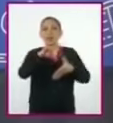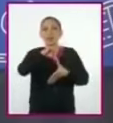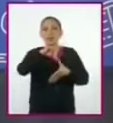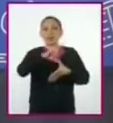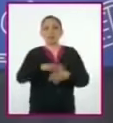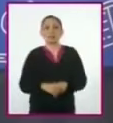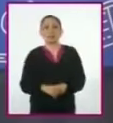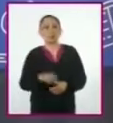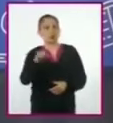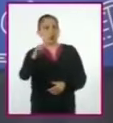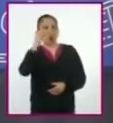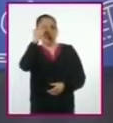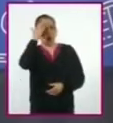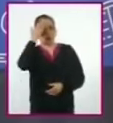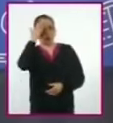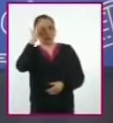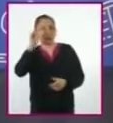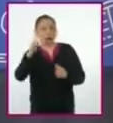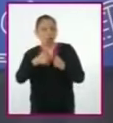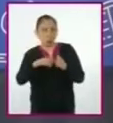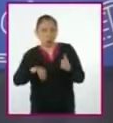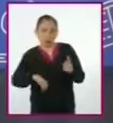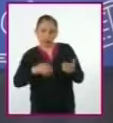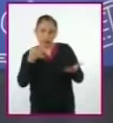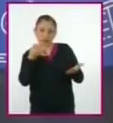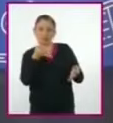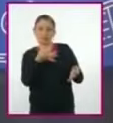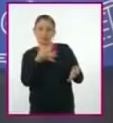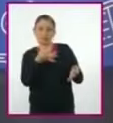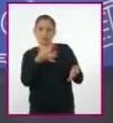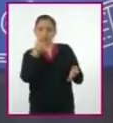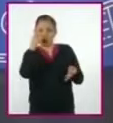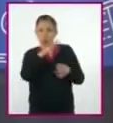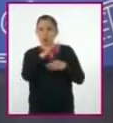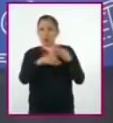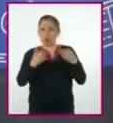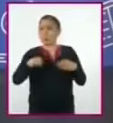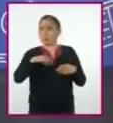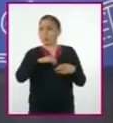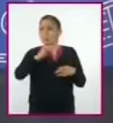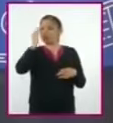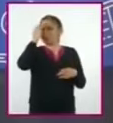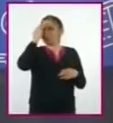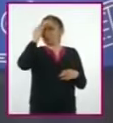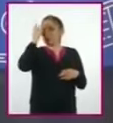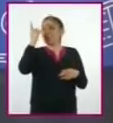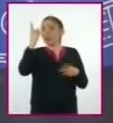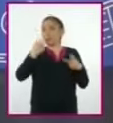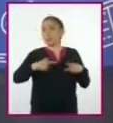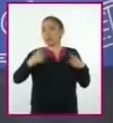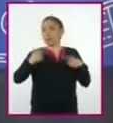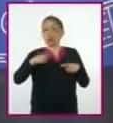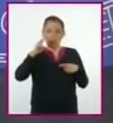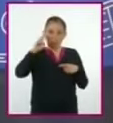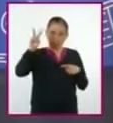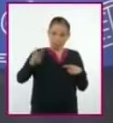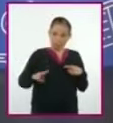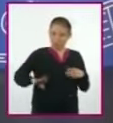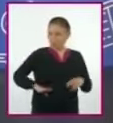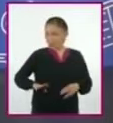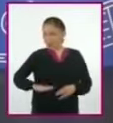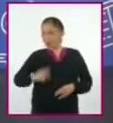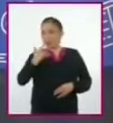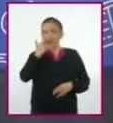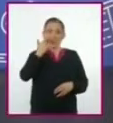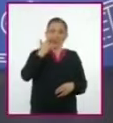¿Conocen a alguien que llame su atención? Creo que todos nosotros conocemos a alguna persona con ciertas